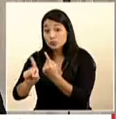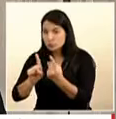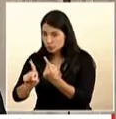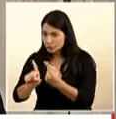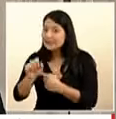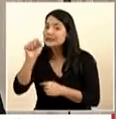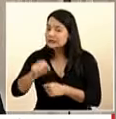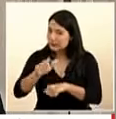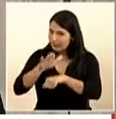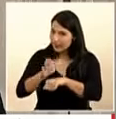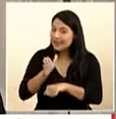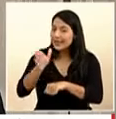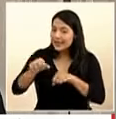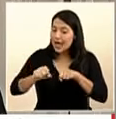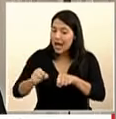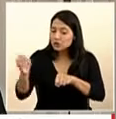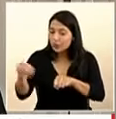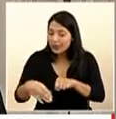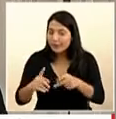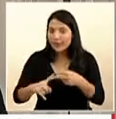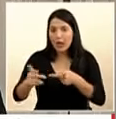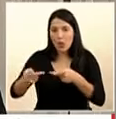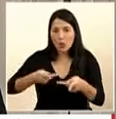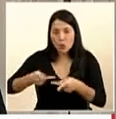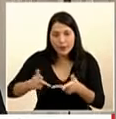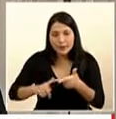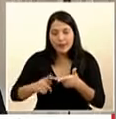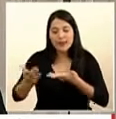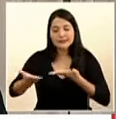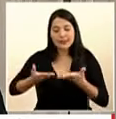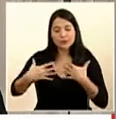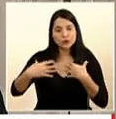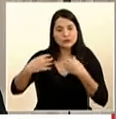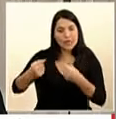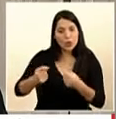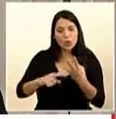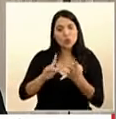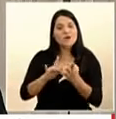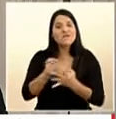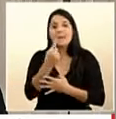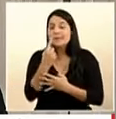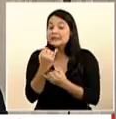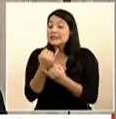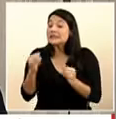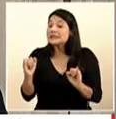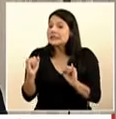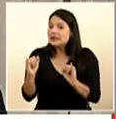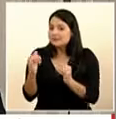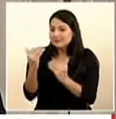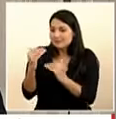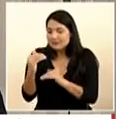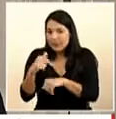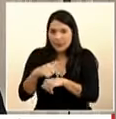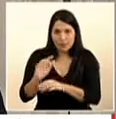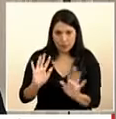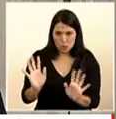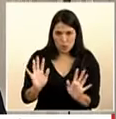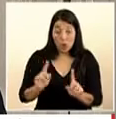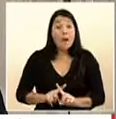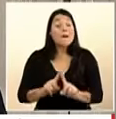abastecedores pulperías y servicios de salud y farmacias sin restricción horaria pero el traslado en vehículos